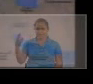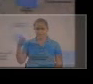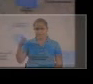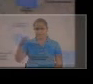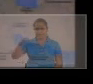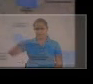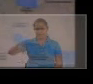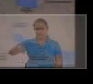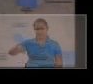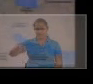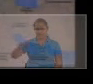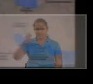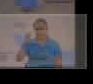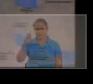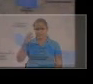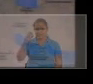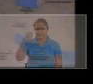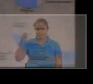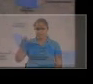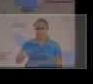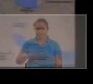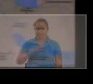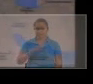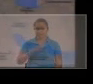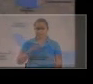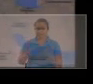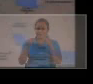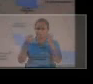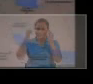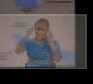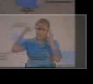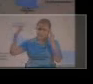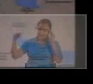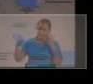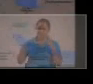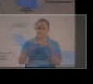De veras que usted tiene que tener mucha imaginación con este mapa, hermano.